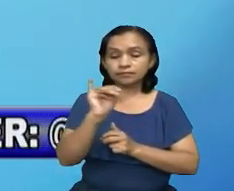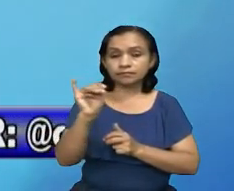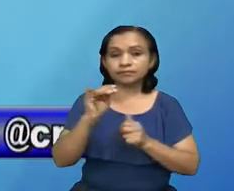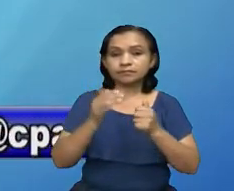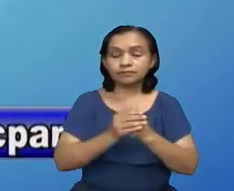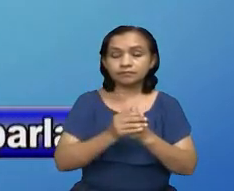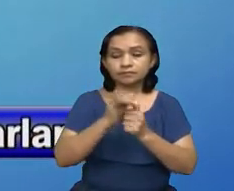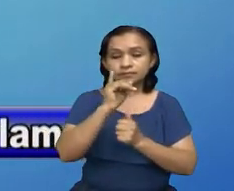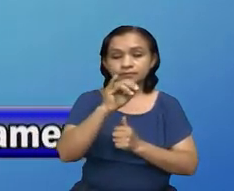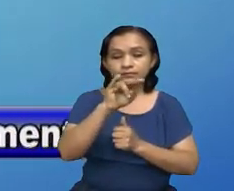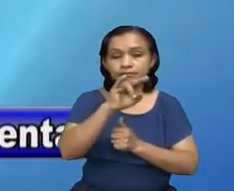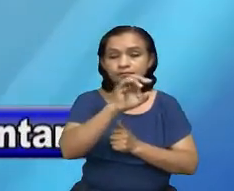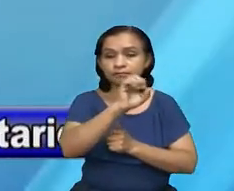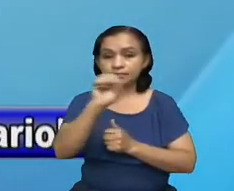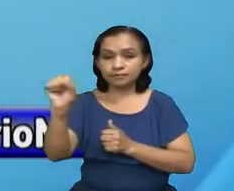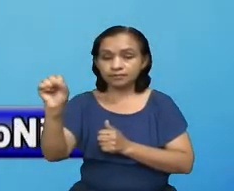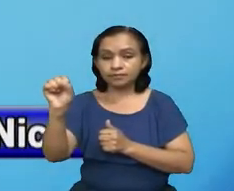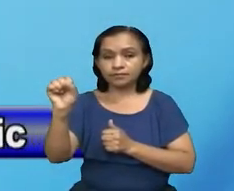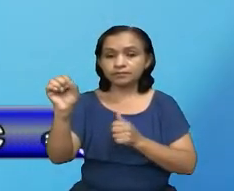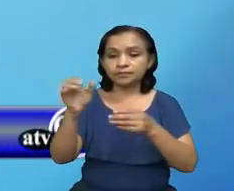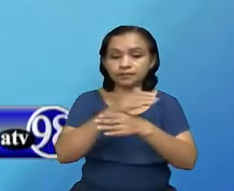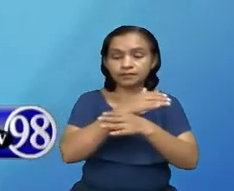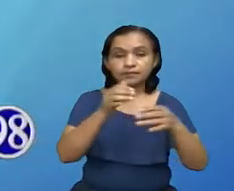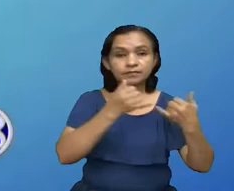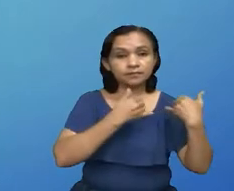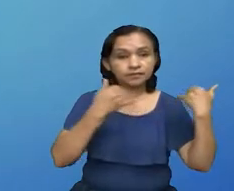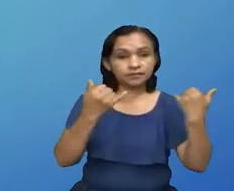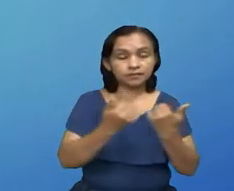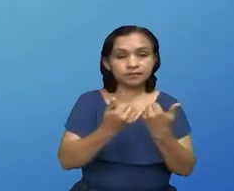el INSS, Seguro Social, Instituto,